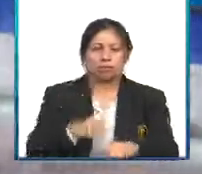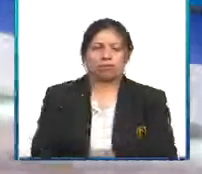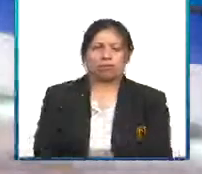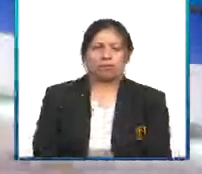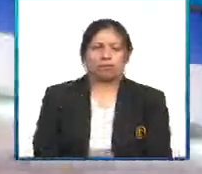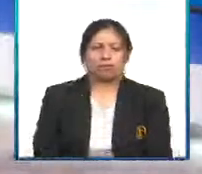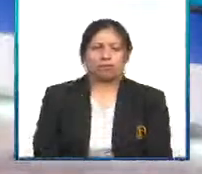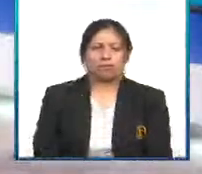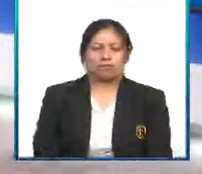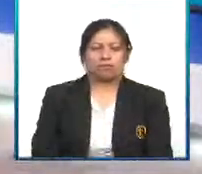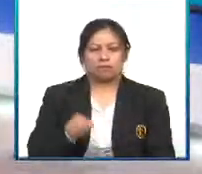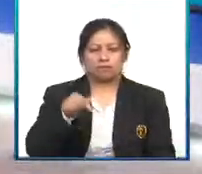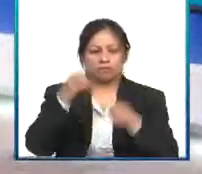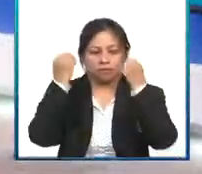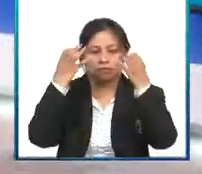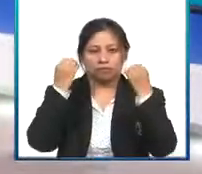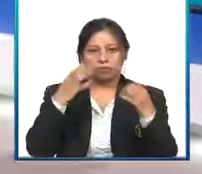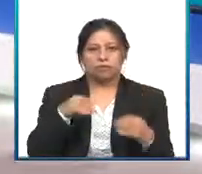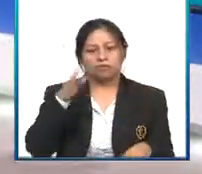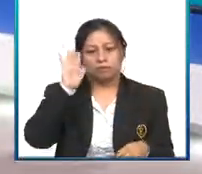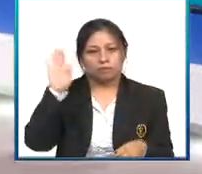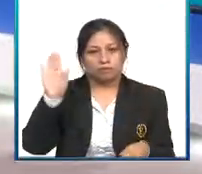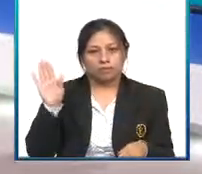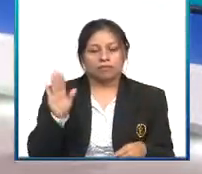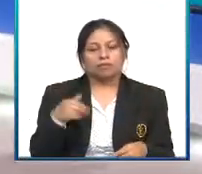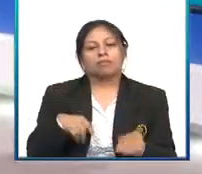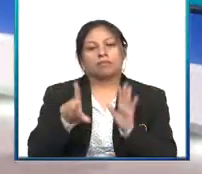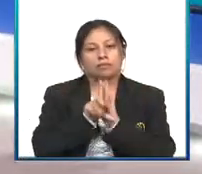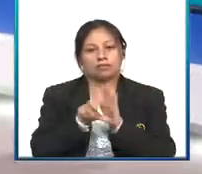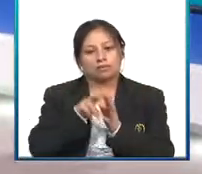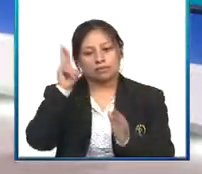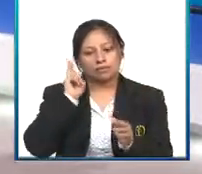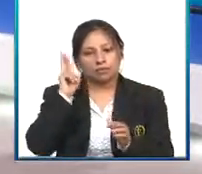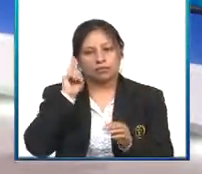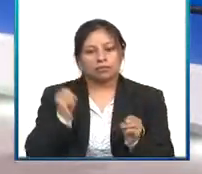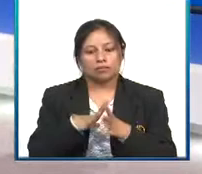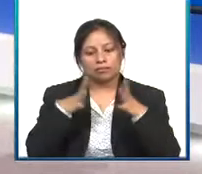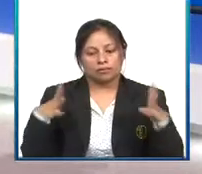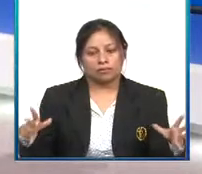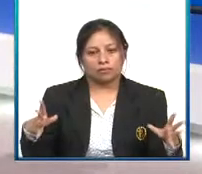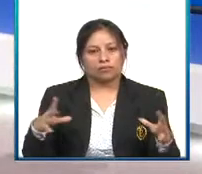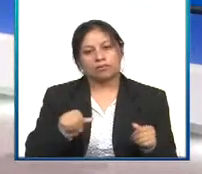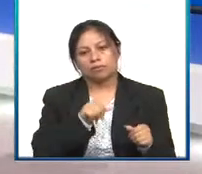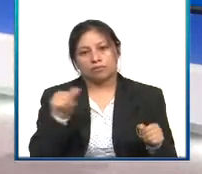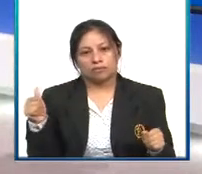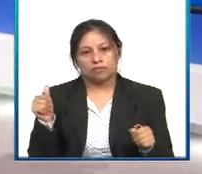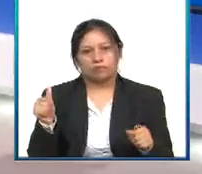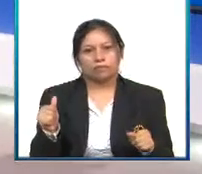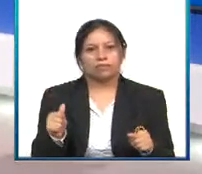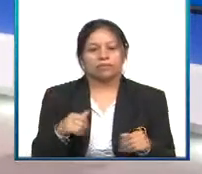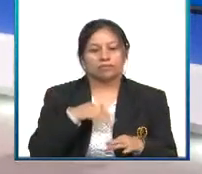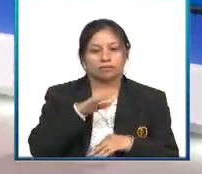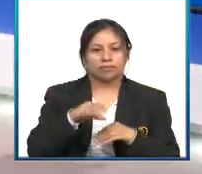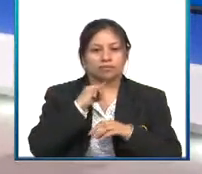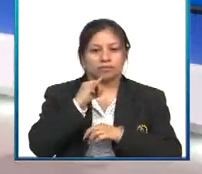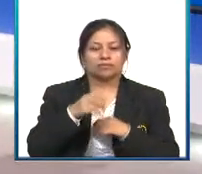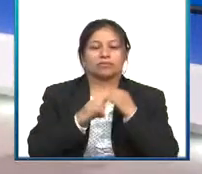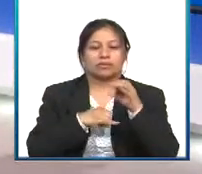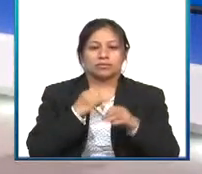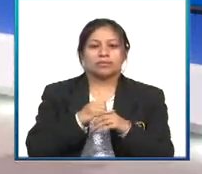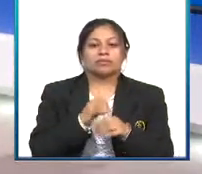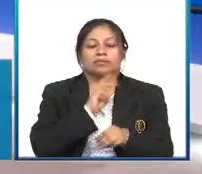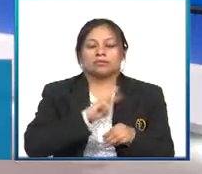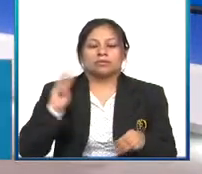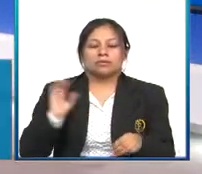usted. Y con esta información nos despedimos de Espacio Legislativo. Recuerde que usted puede ampliar esas otras noticias a través de nuestra página web